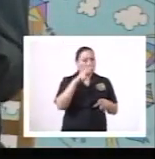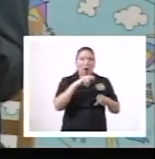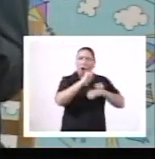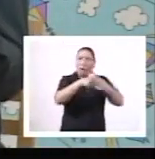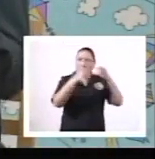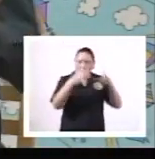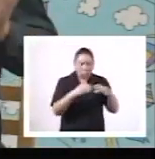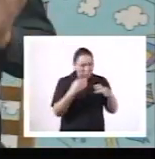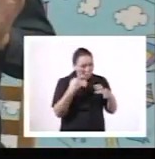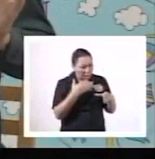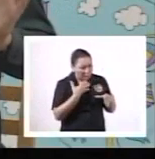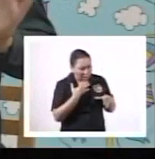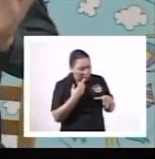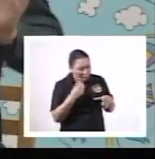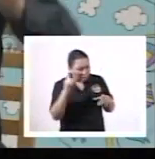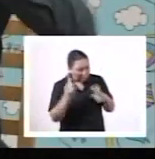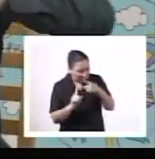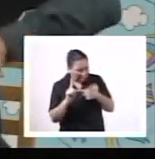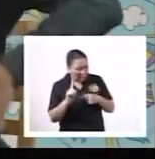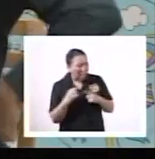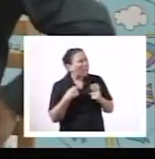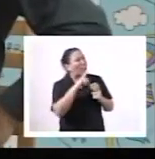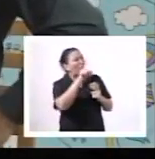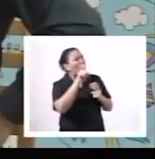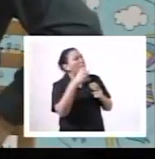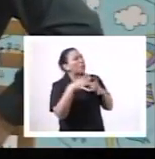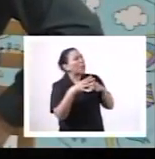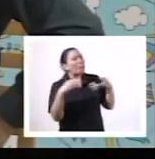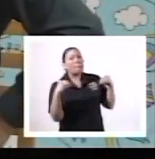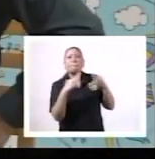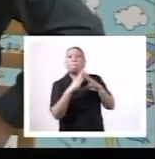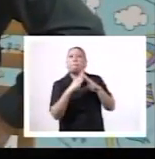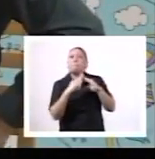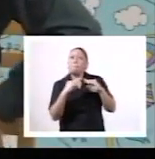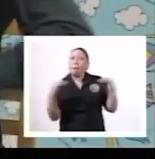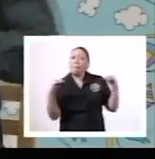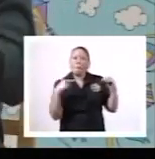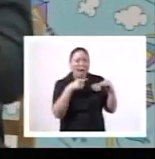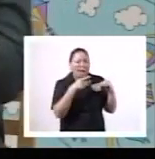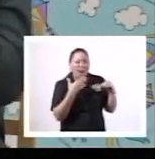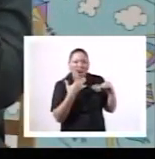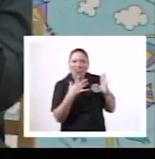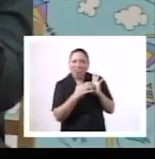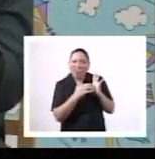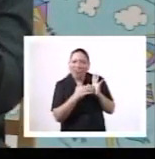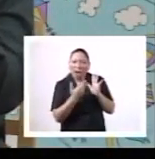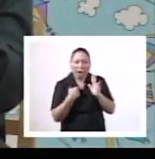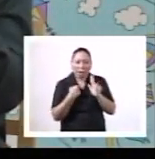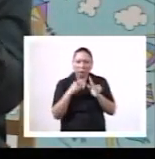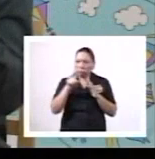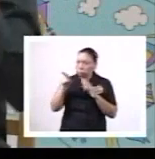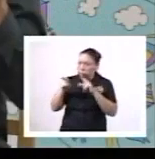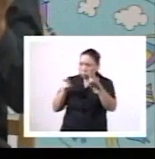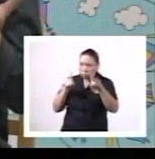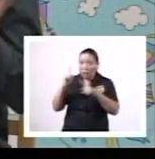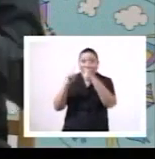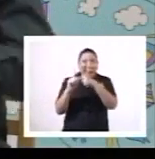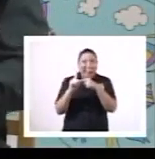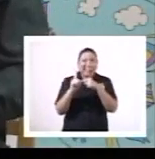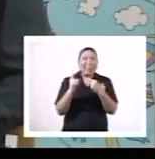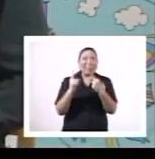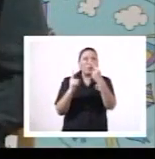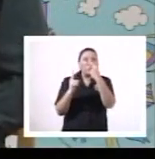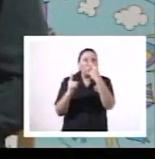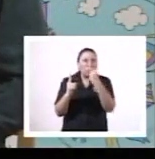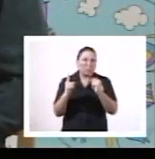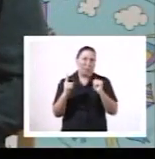color, ella preguntaba, ¿y por qué la papaya es de ese color? Si miraba cualquier cosa, la niña siempre